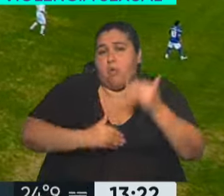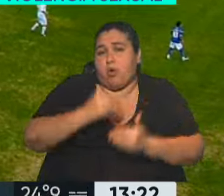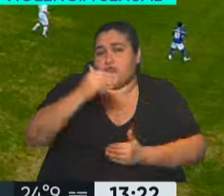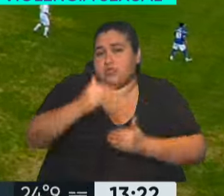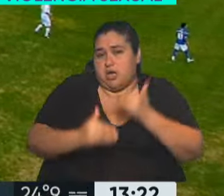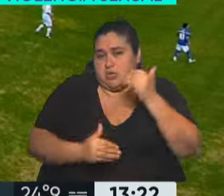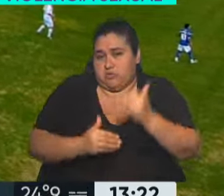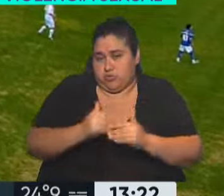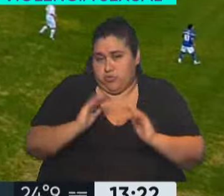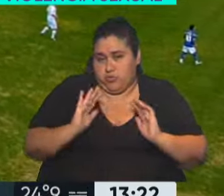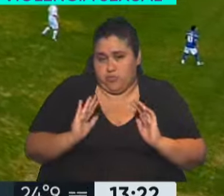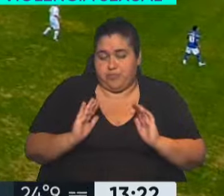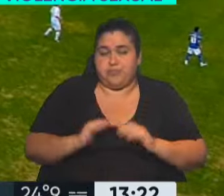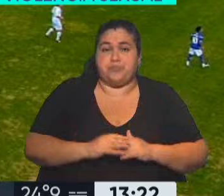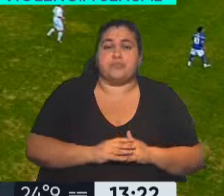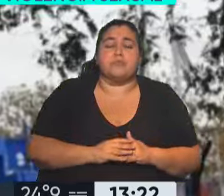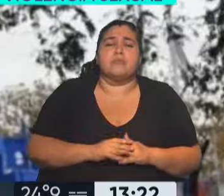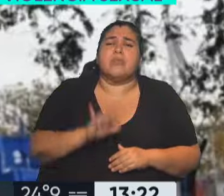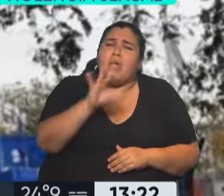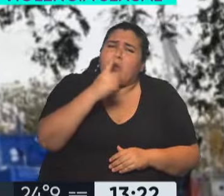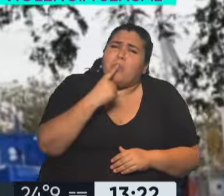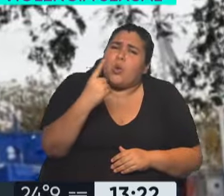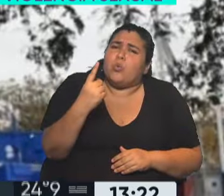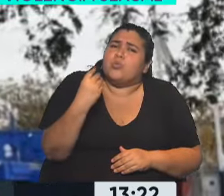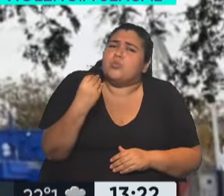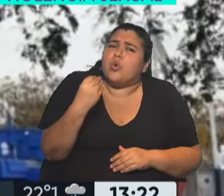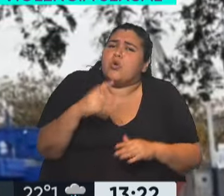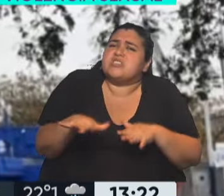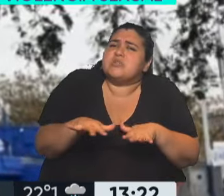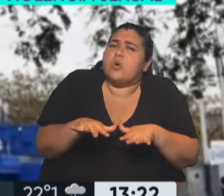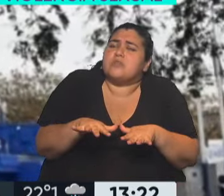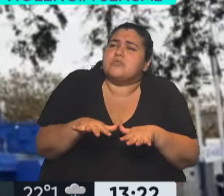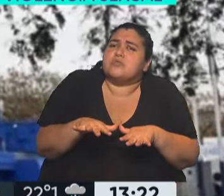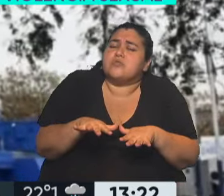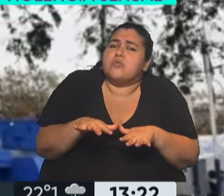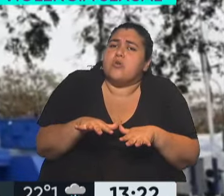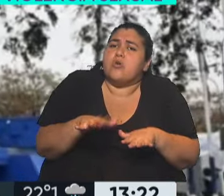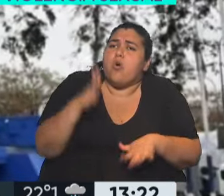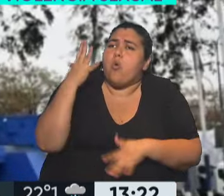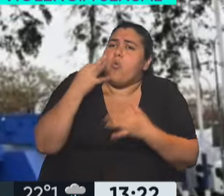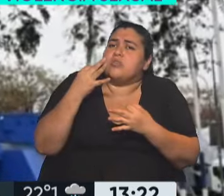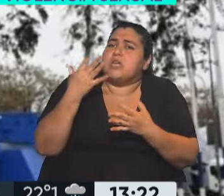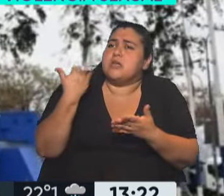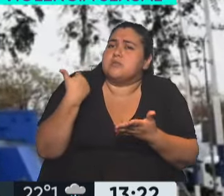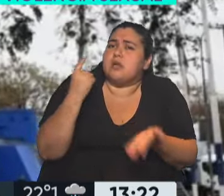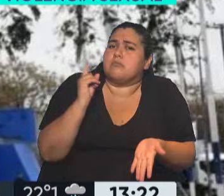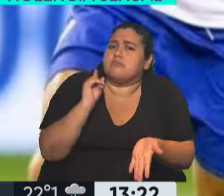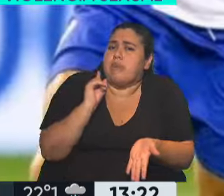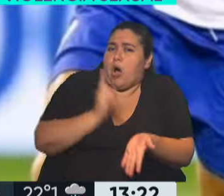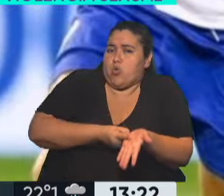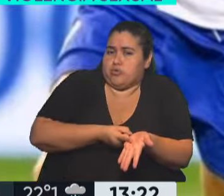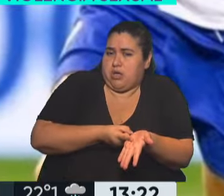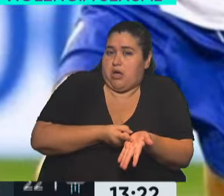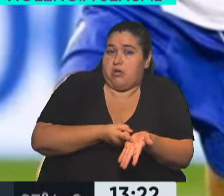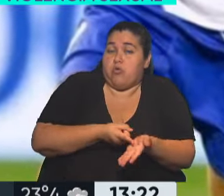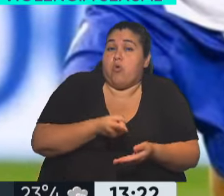llevando en su contra. ¿Cuál es la situación respecto a lo que dictó la justicia de que, bueno, su defendido y el resto no puedan